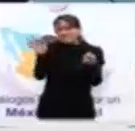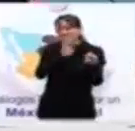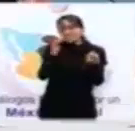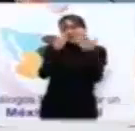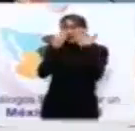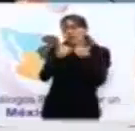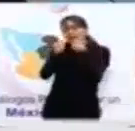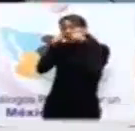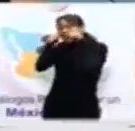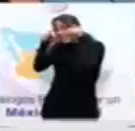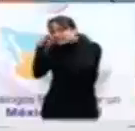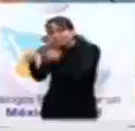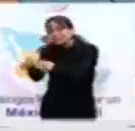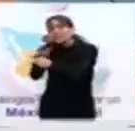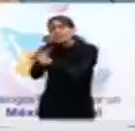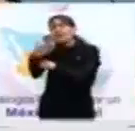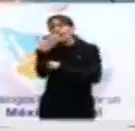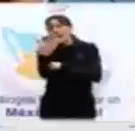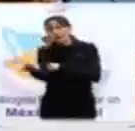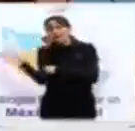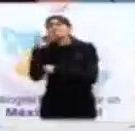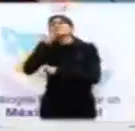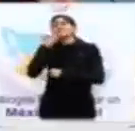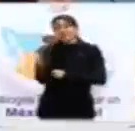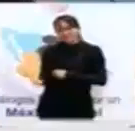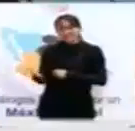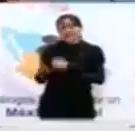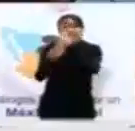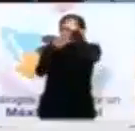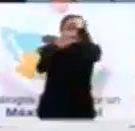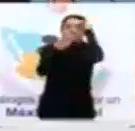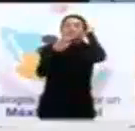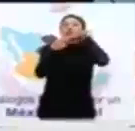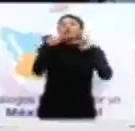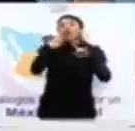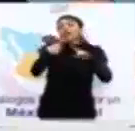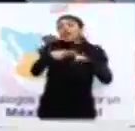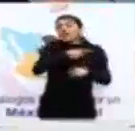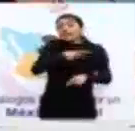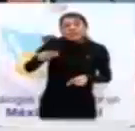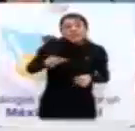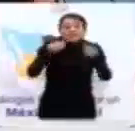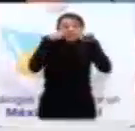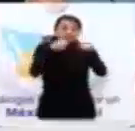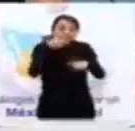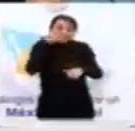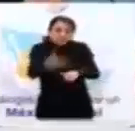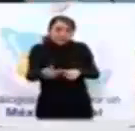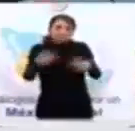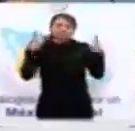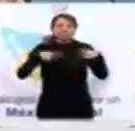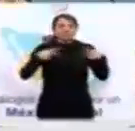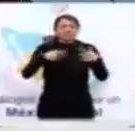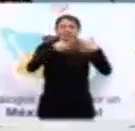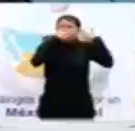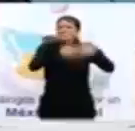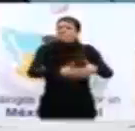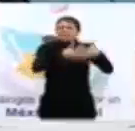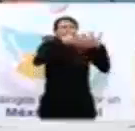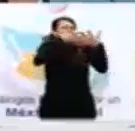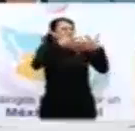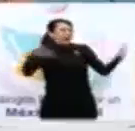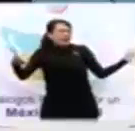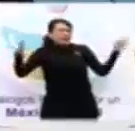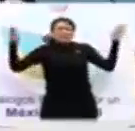Y esto es de interés de los urbanos, de los industriales, de los capitalistas, de los financistas, de todos. Y esto está en